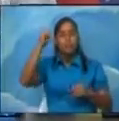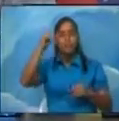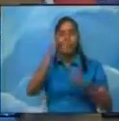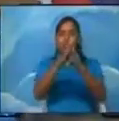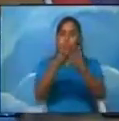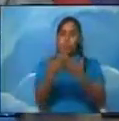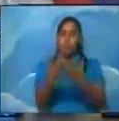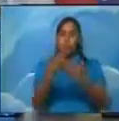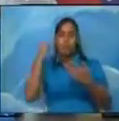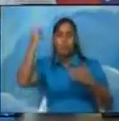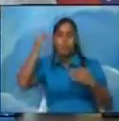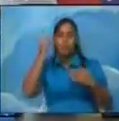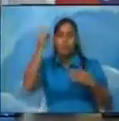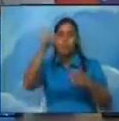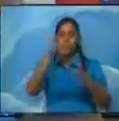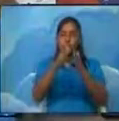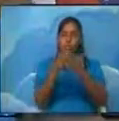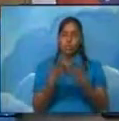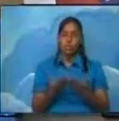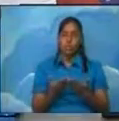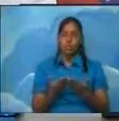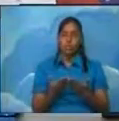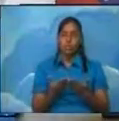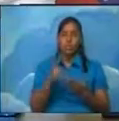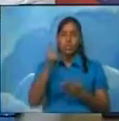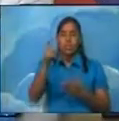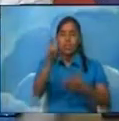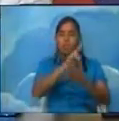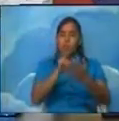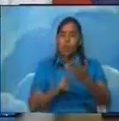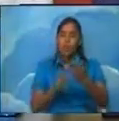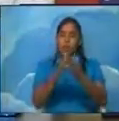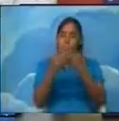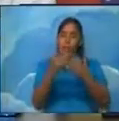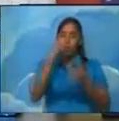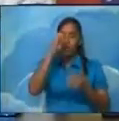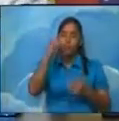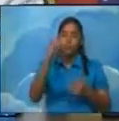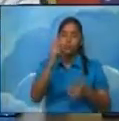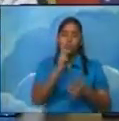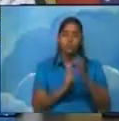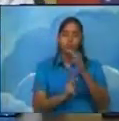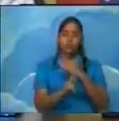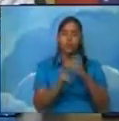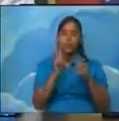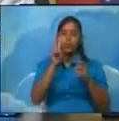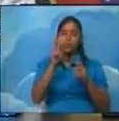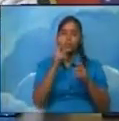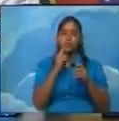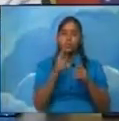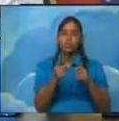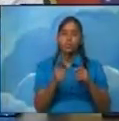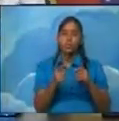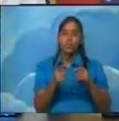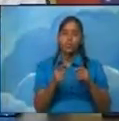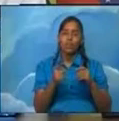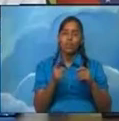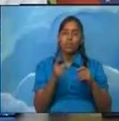palabra, meditando en su palabra, meditando en su palabra. Aleluya. En el versículo 2 nos dice: